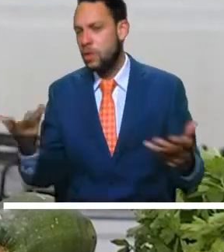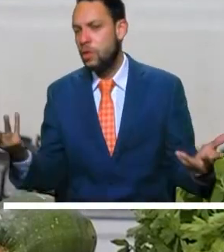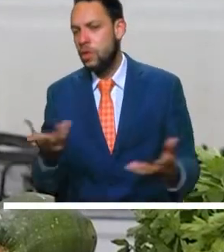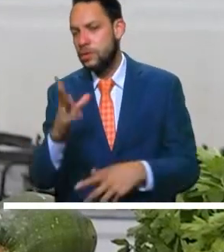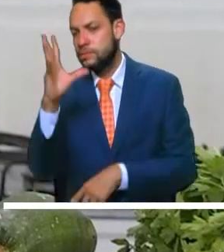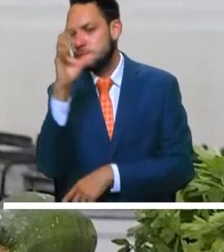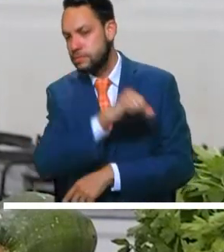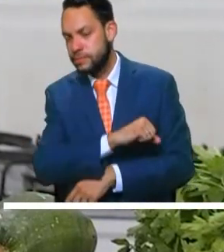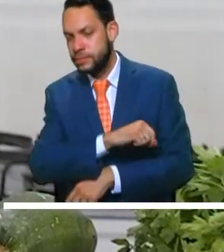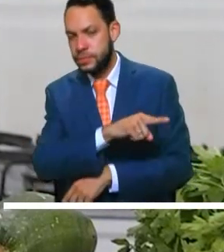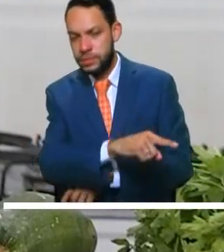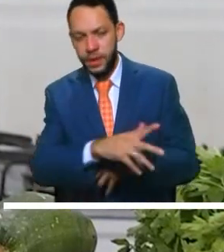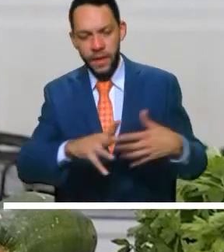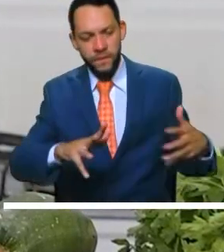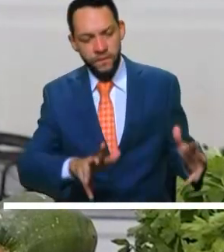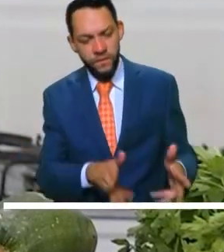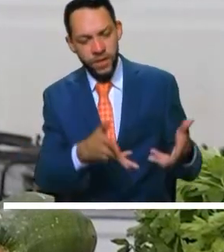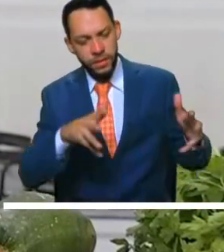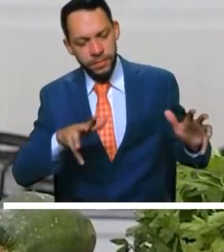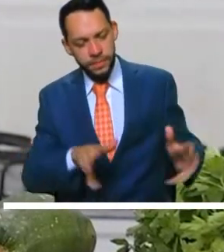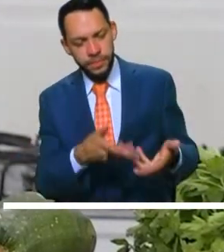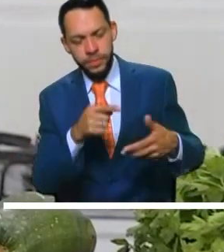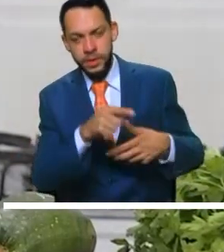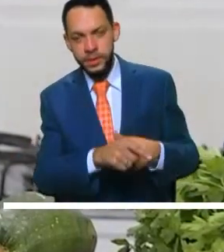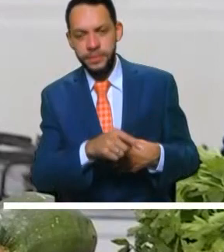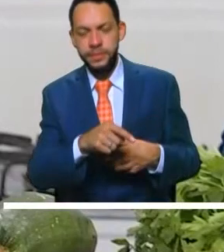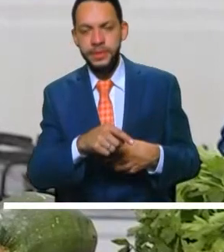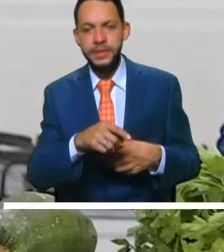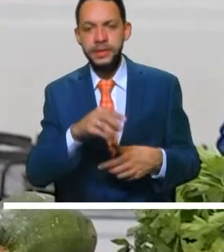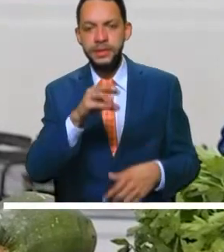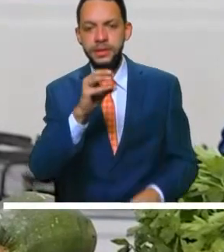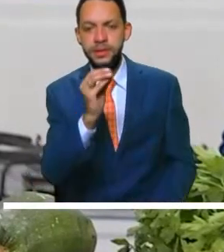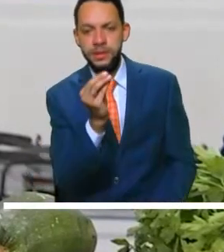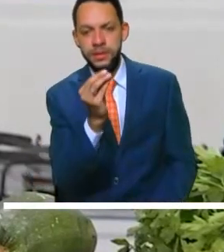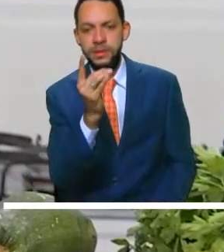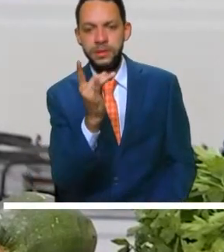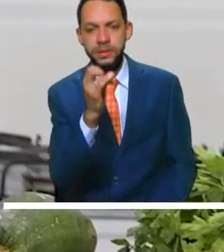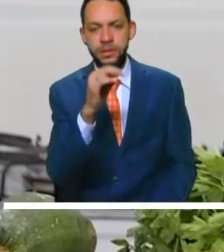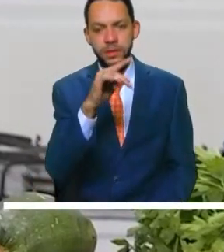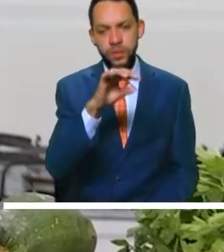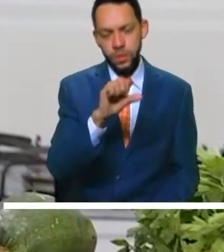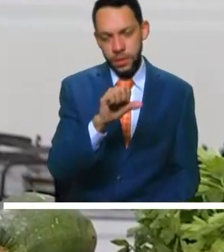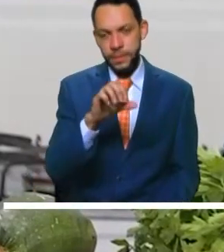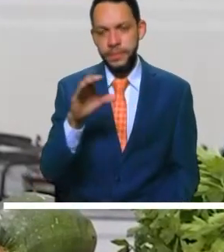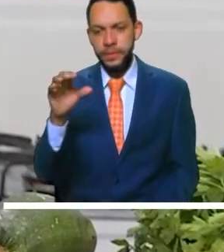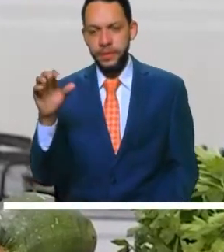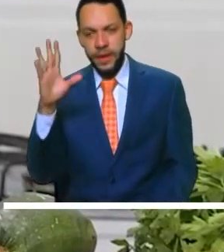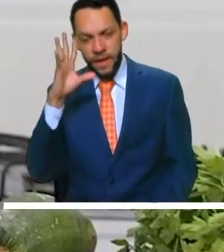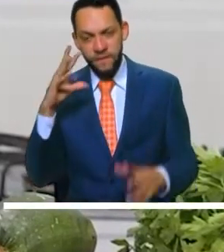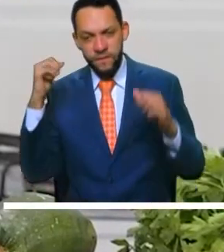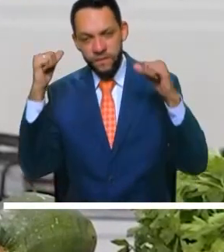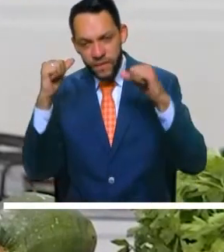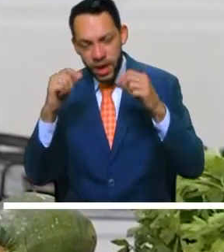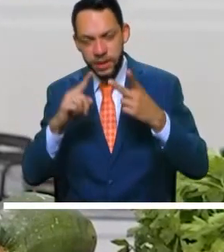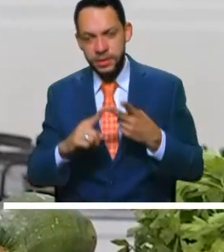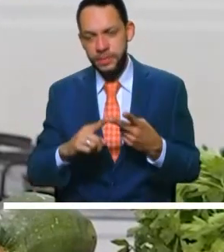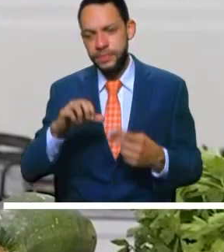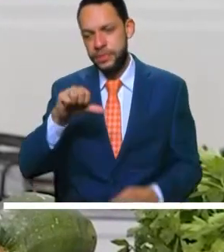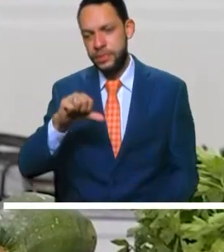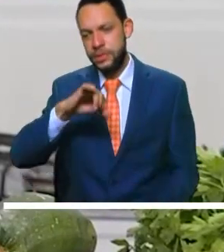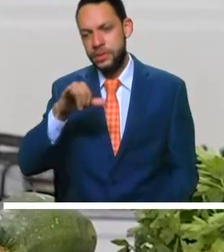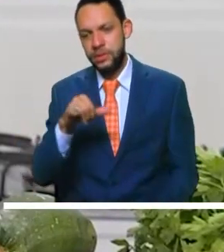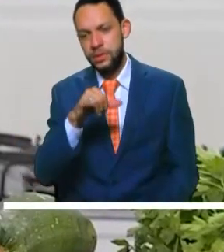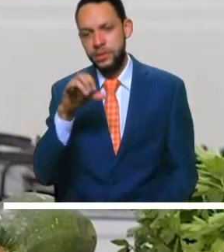en las leguminosas, en cereales como la quinoa, la avena, y también en semillas como el ajonjolí, la chía, la